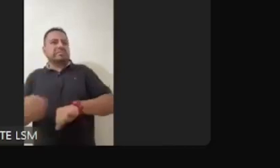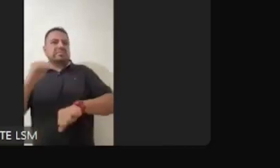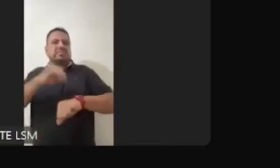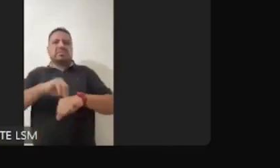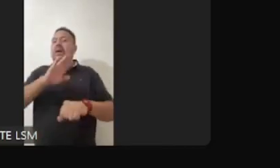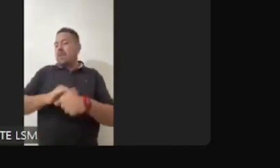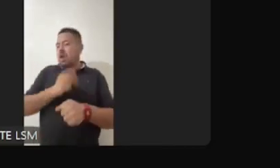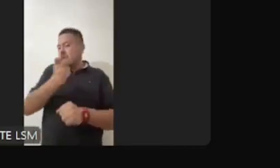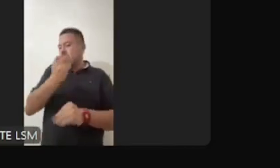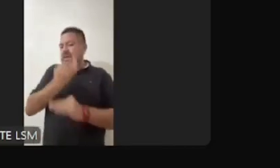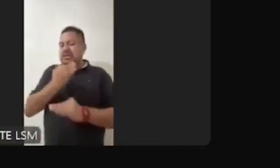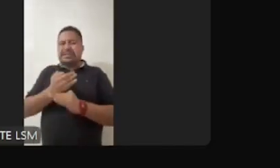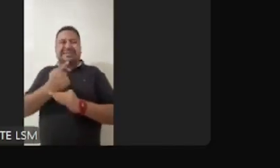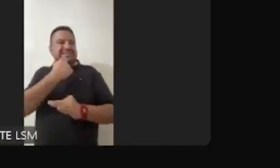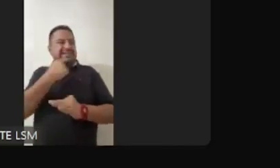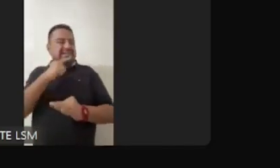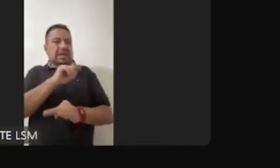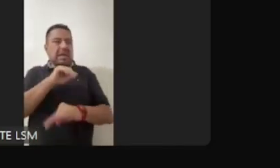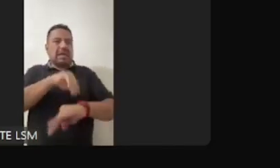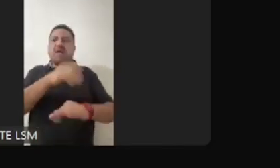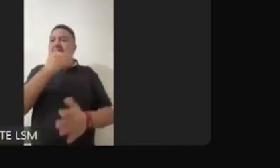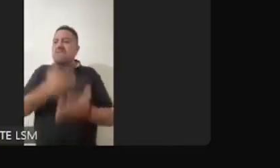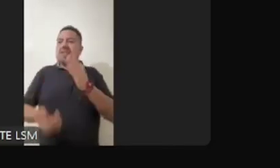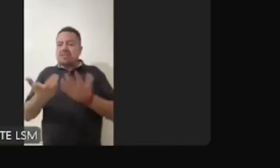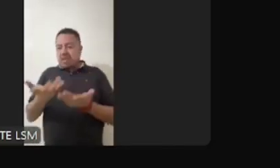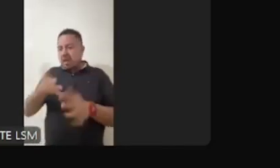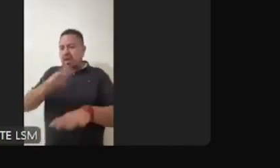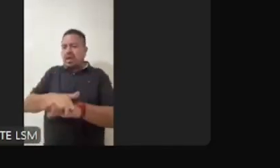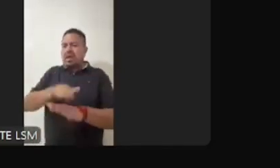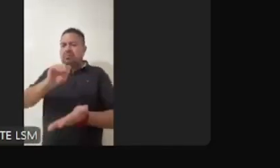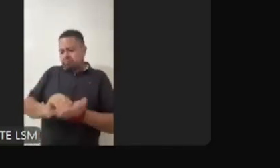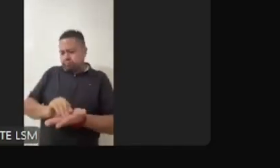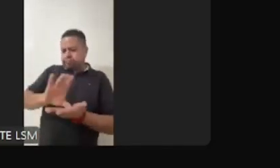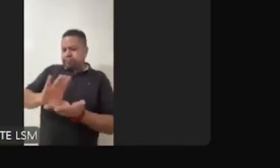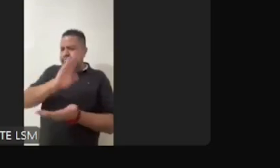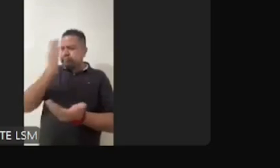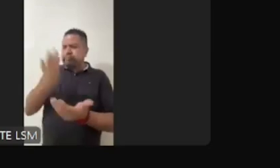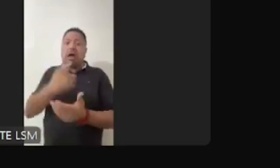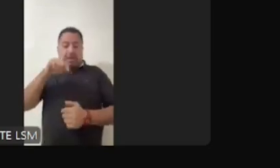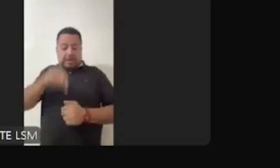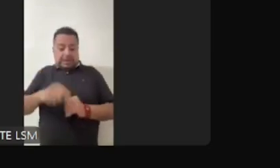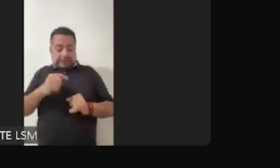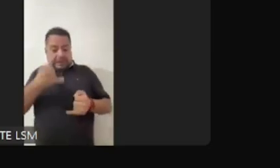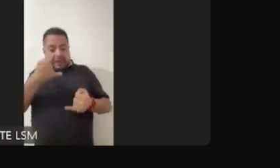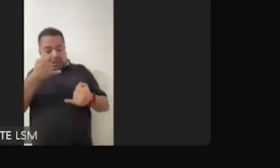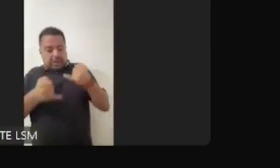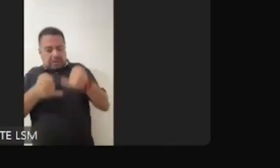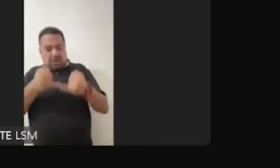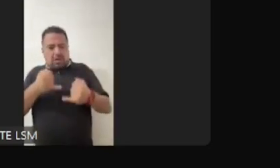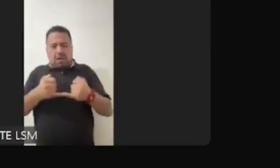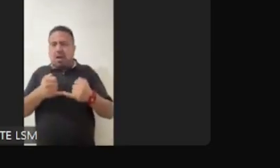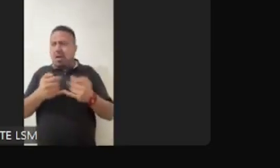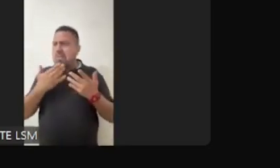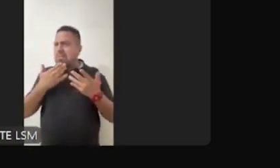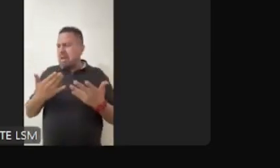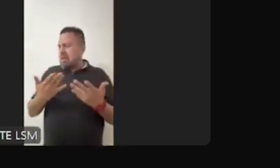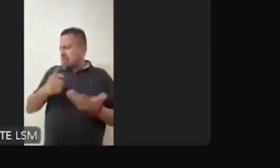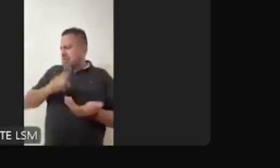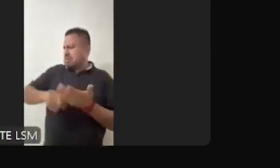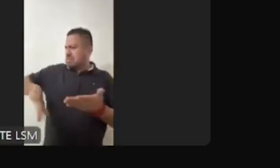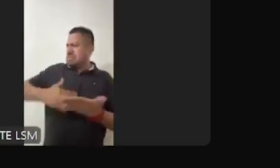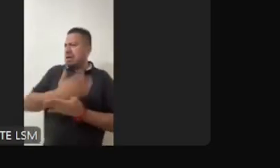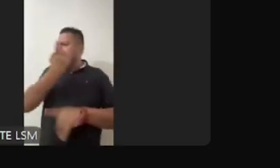emitirse el acto impugnado sin la debida integración del expediente este tribunal considera que se violentaron las formalidades esenciales del